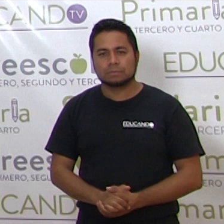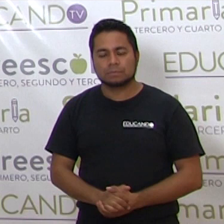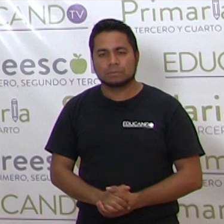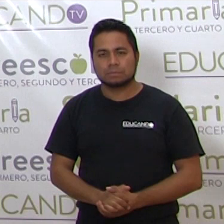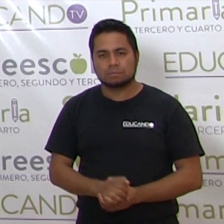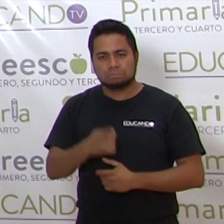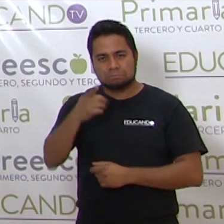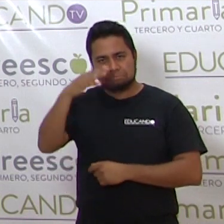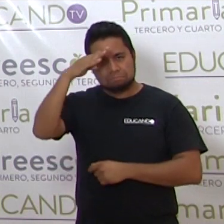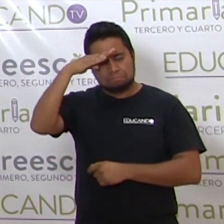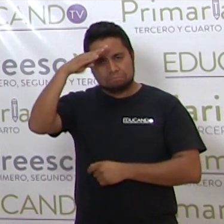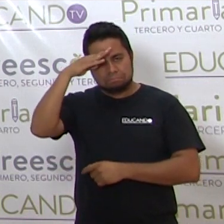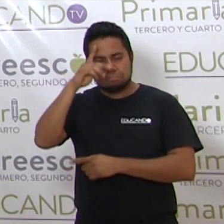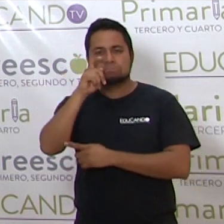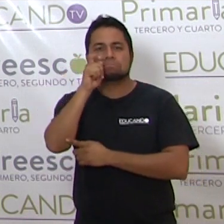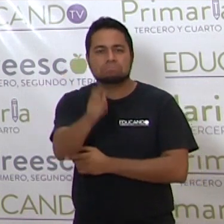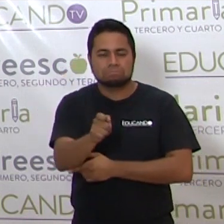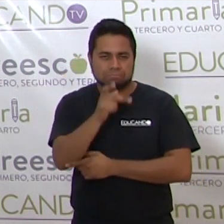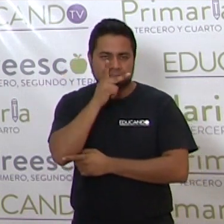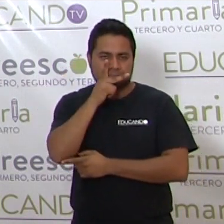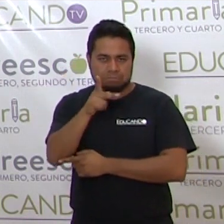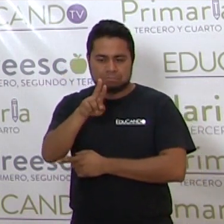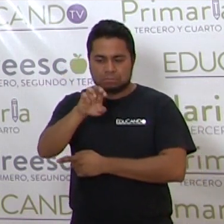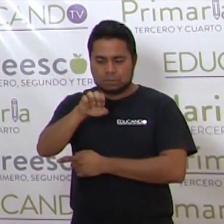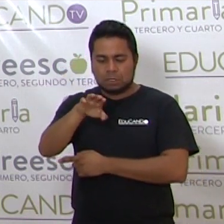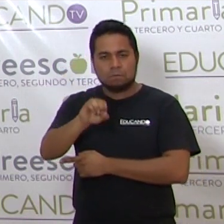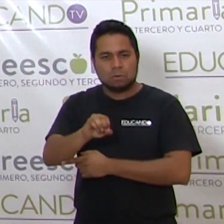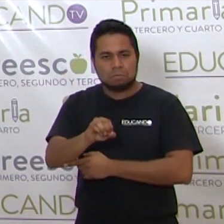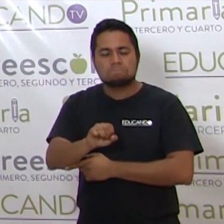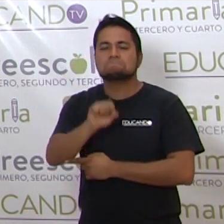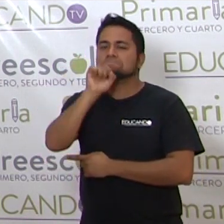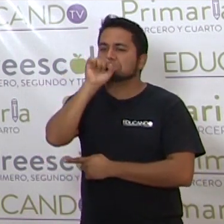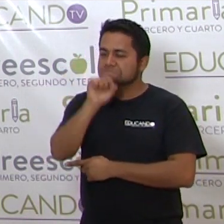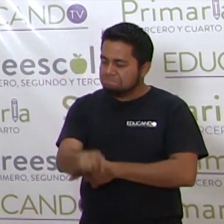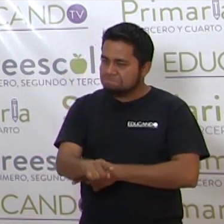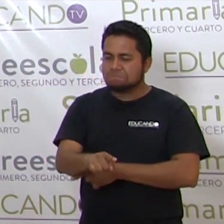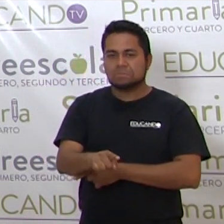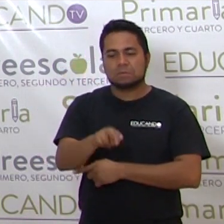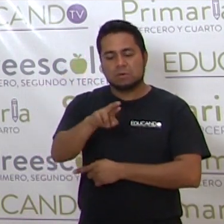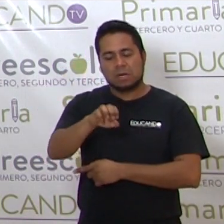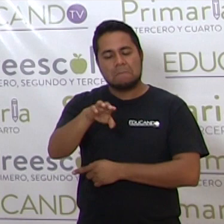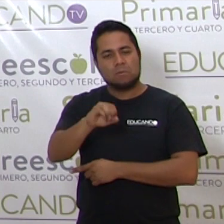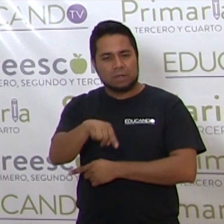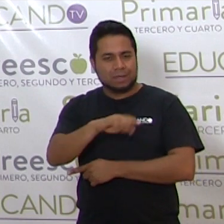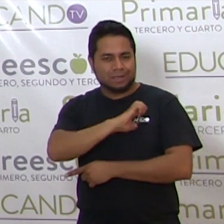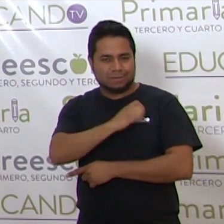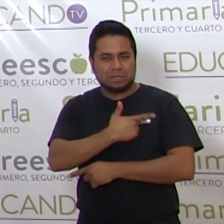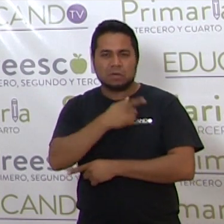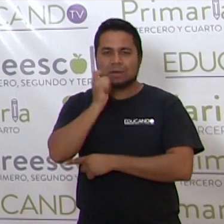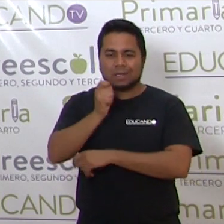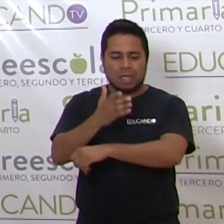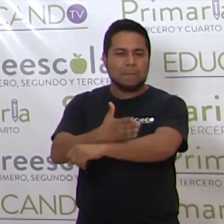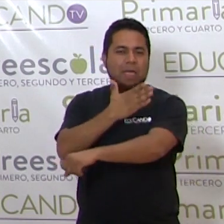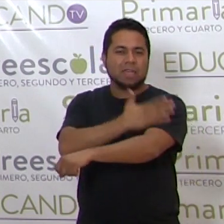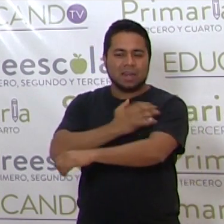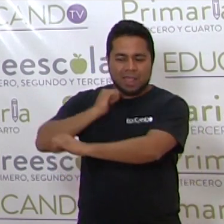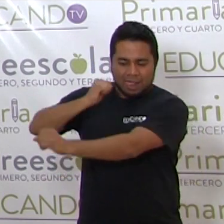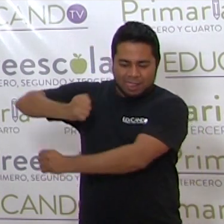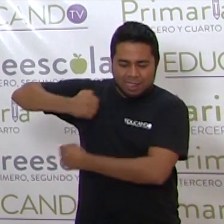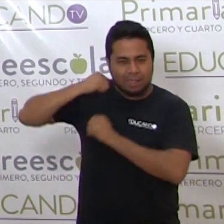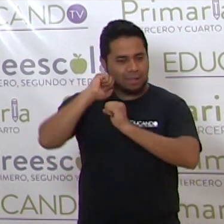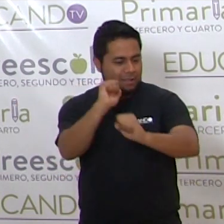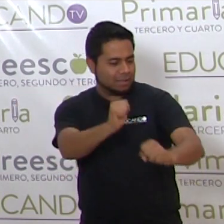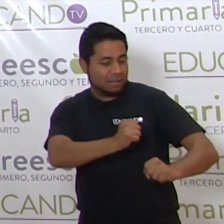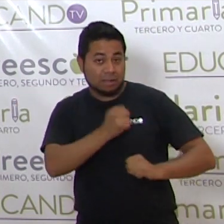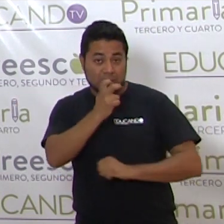que creen que signifique esta palabra pues también significa remo entonces estas palabras